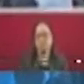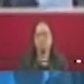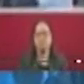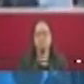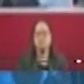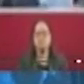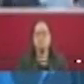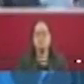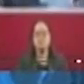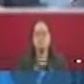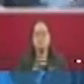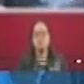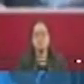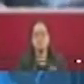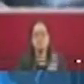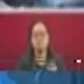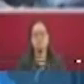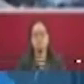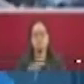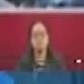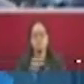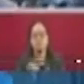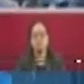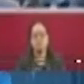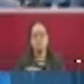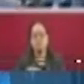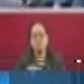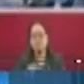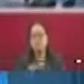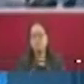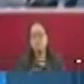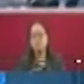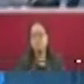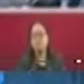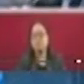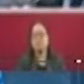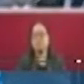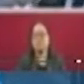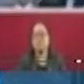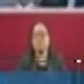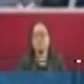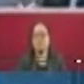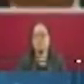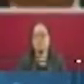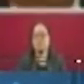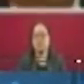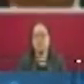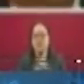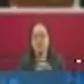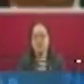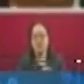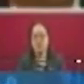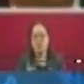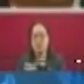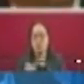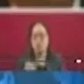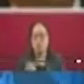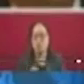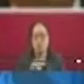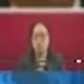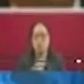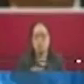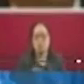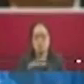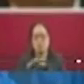término de la elección. Sí, ahora, gobernador Francisco Vega, gobernador de California. ¿Quién instrumentó